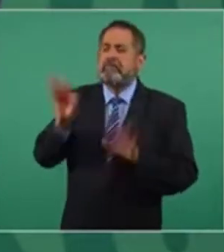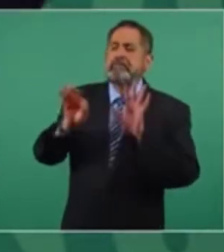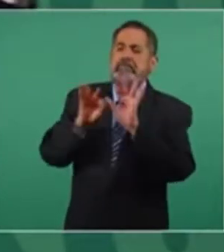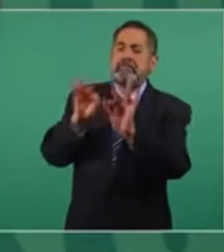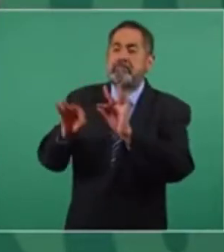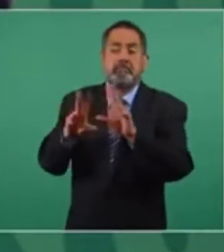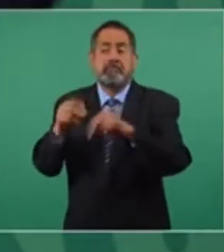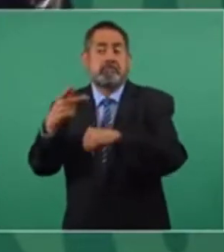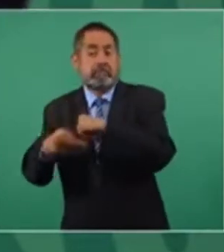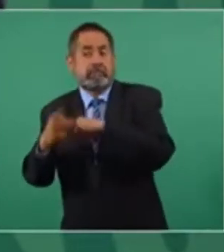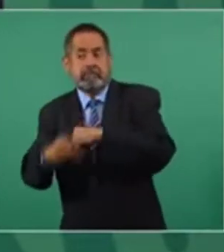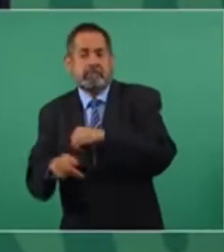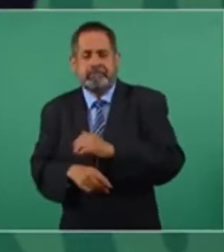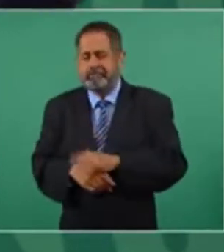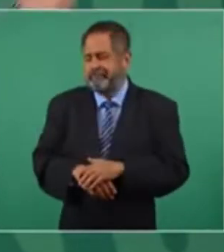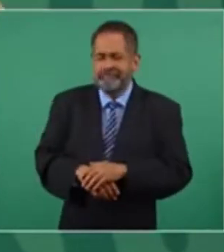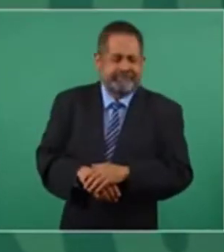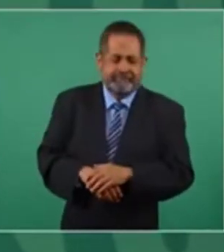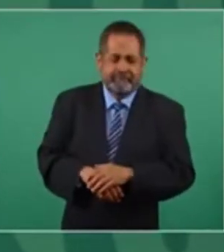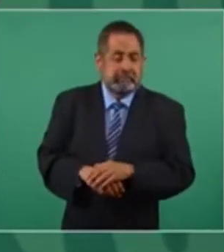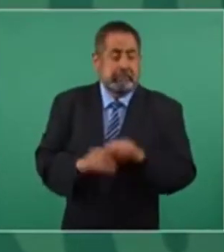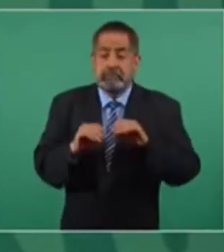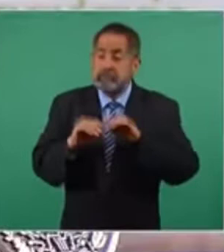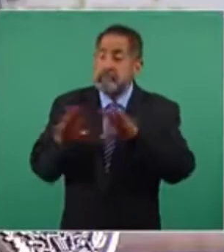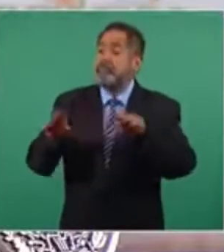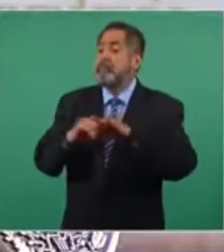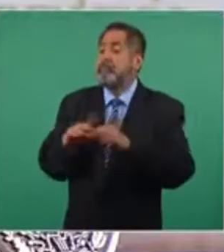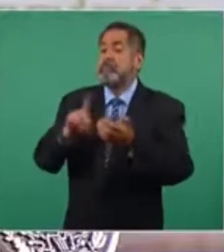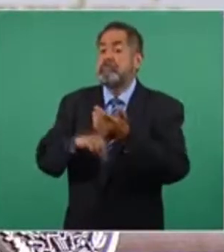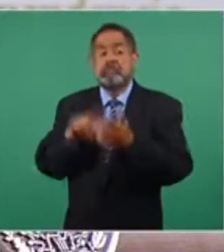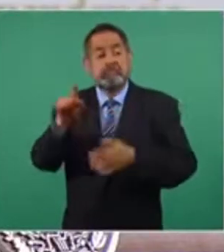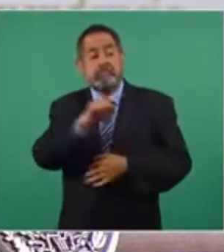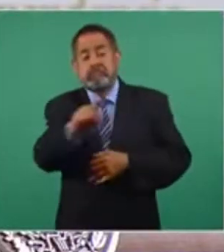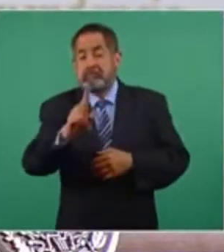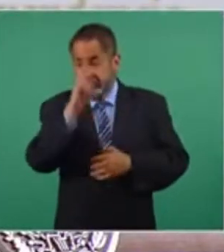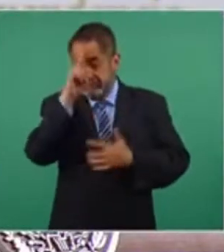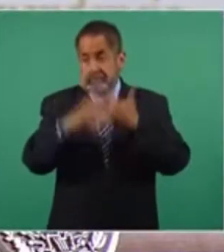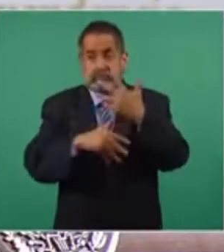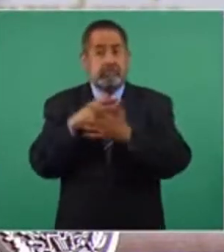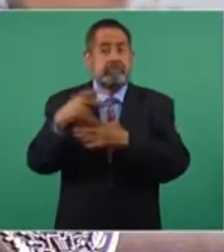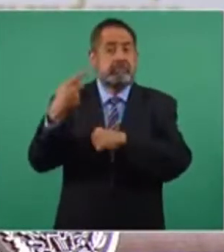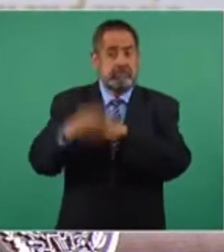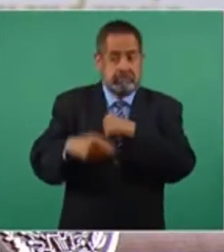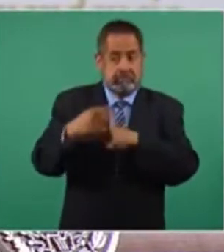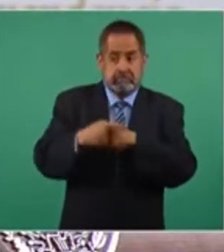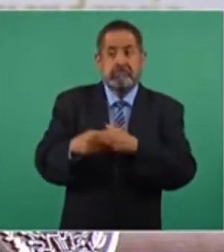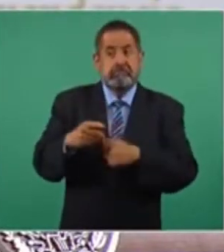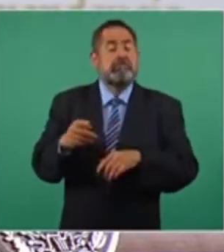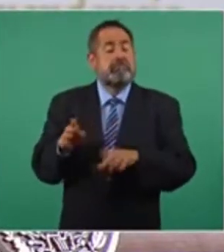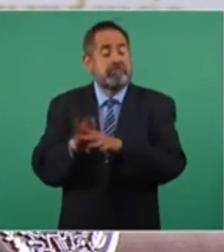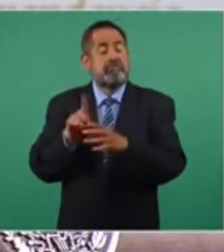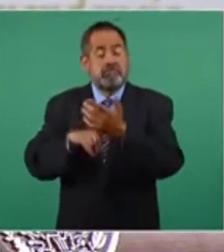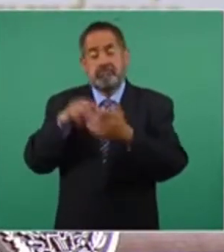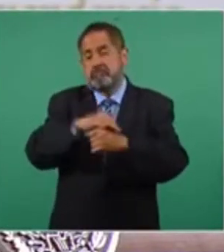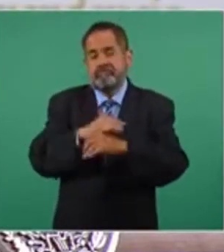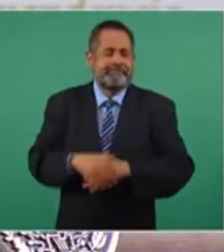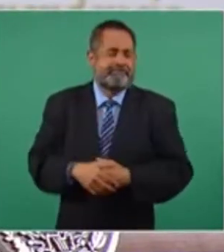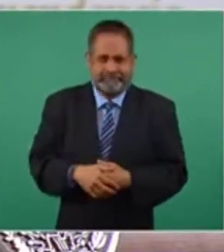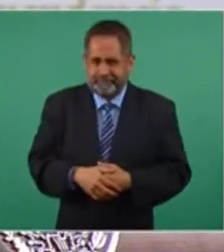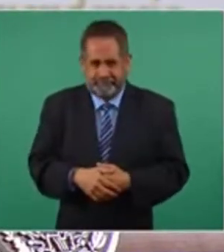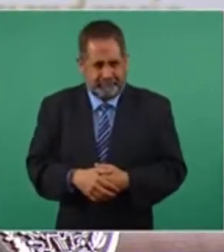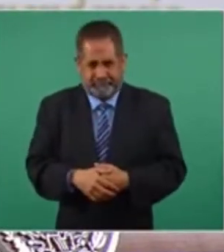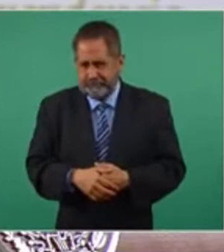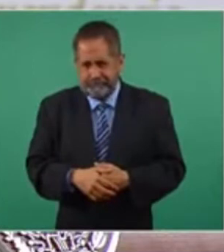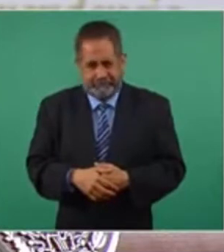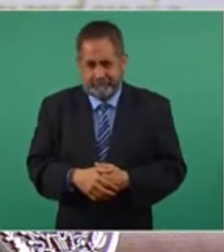también, ¿no?, dar a conocer de que hay mucha violencia con motivo de las elecciones. Como es